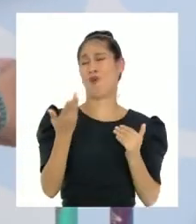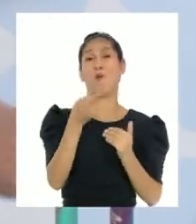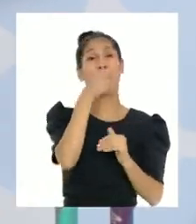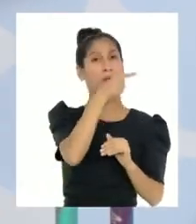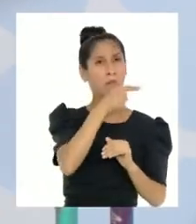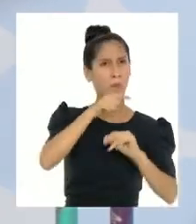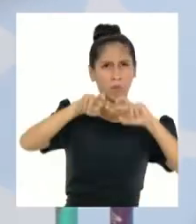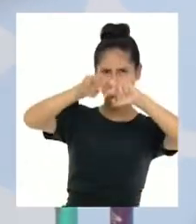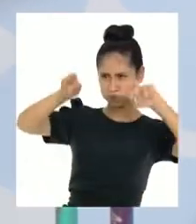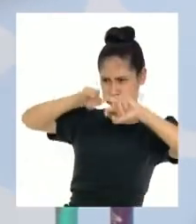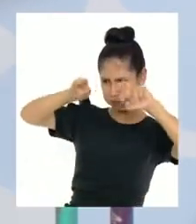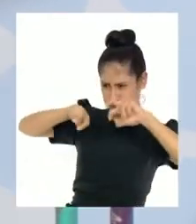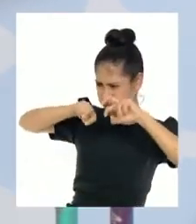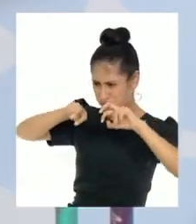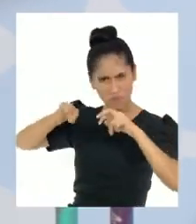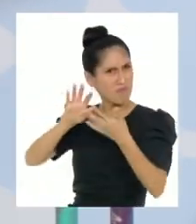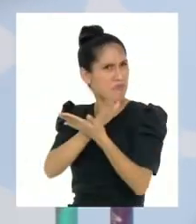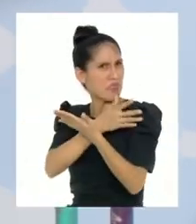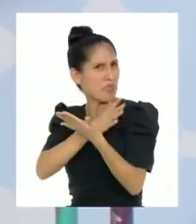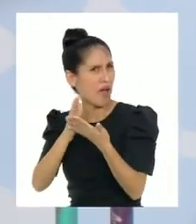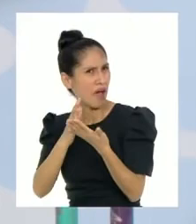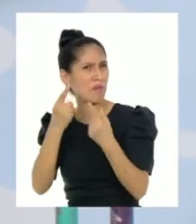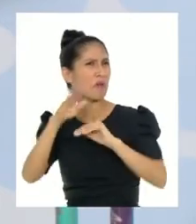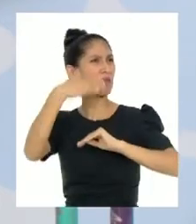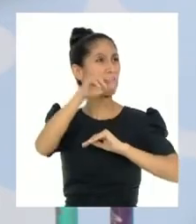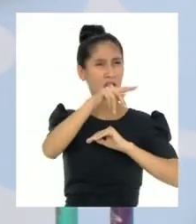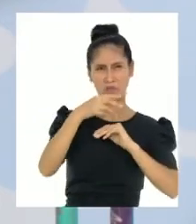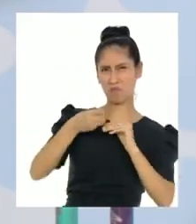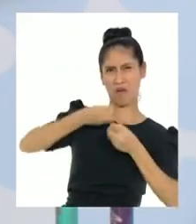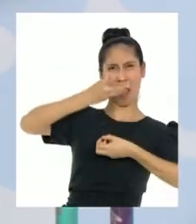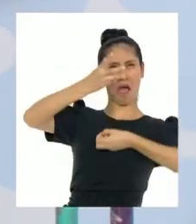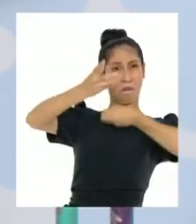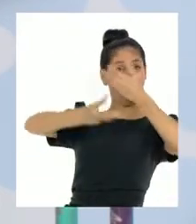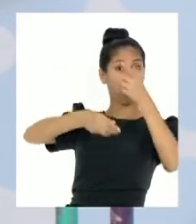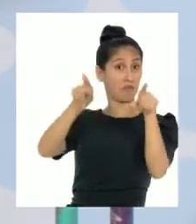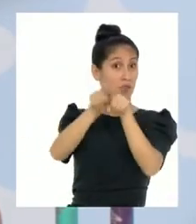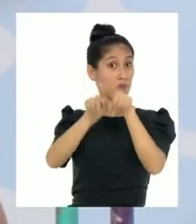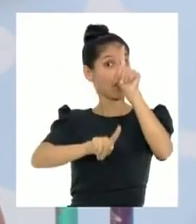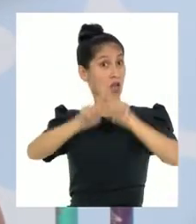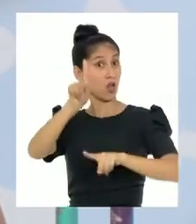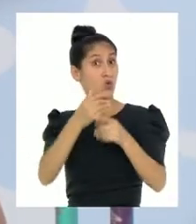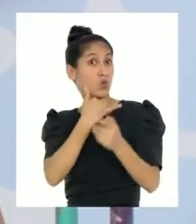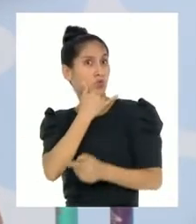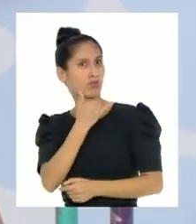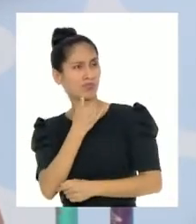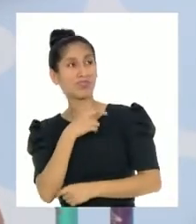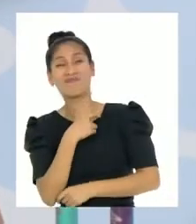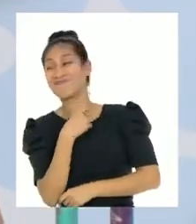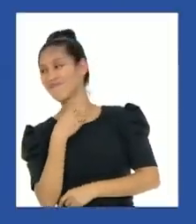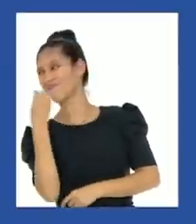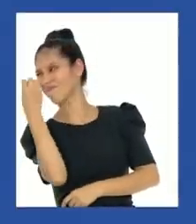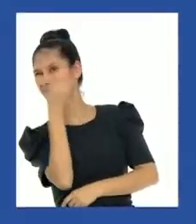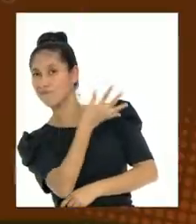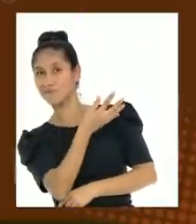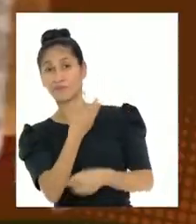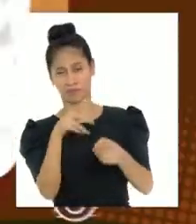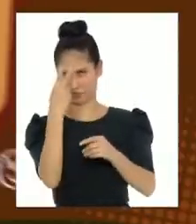rigurosa. Muchas falacias se basan en intuiciones o prejuicios. Estemos alertas para